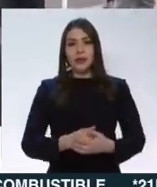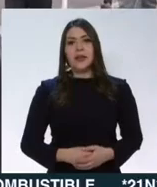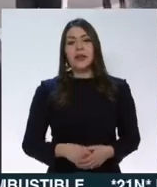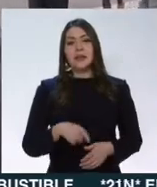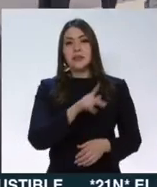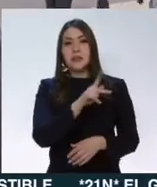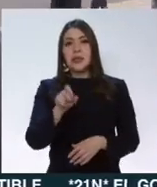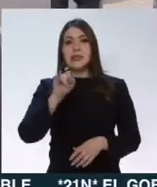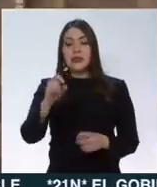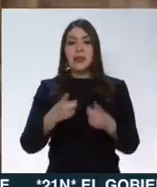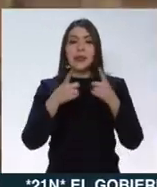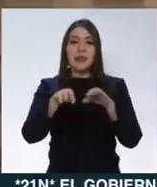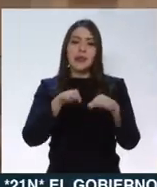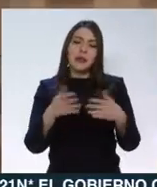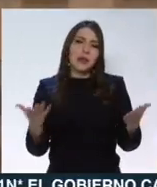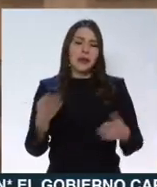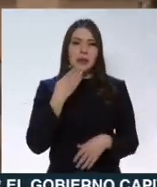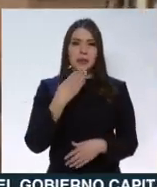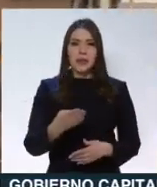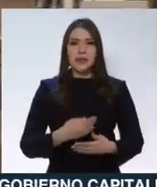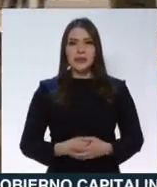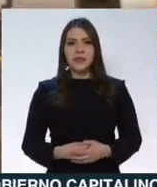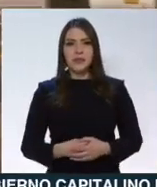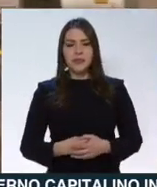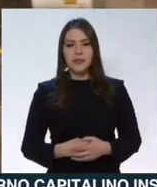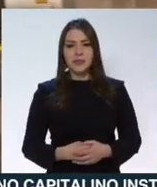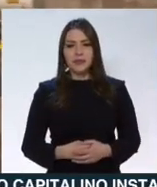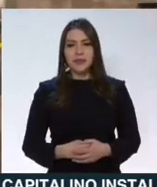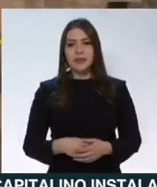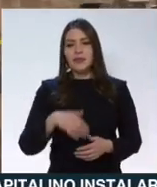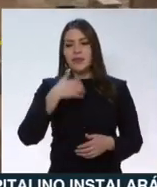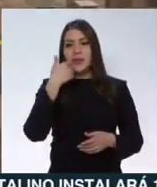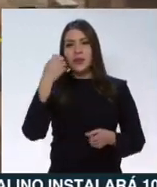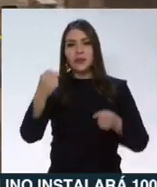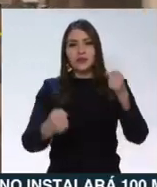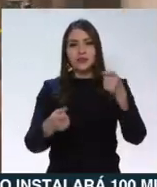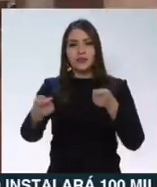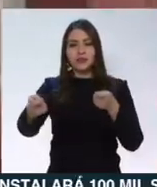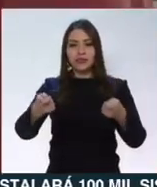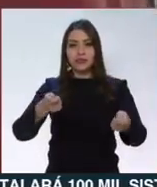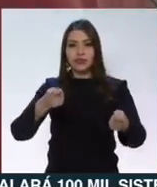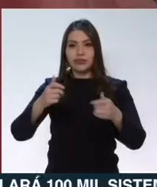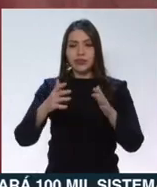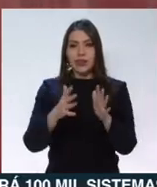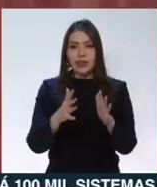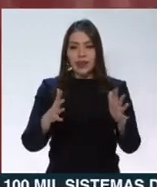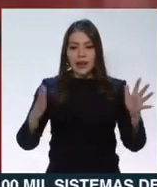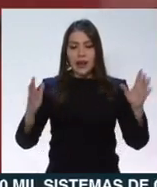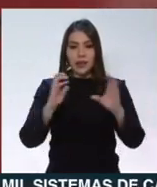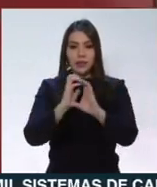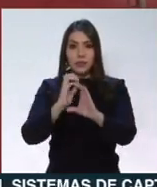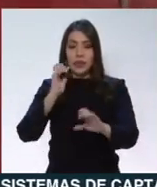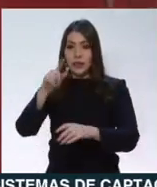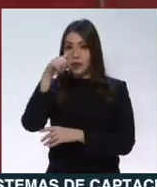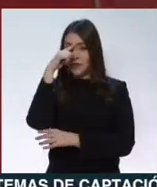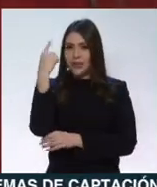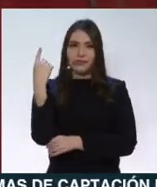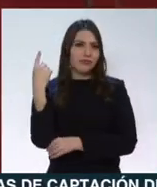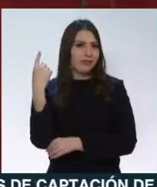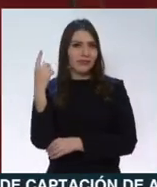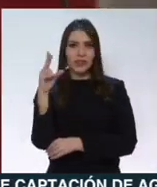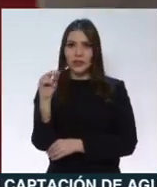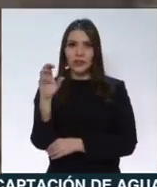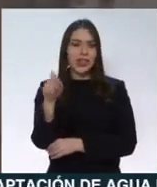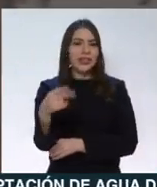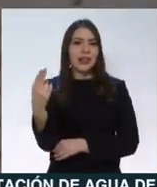nos dan empleo, pues adelante. Manejar una pipa o un automotor de grandes dimensiones no es tarea fácil. Requiere